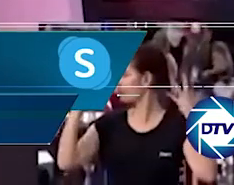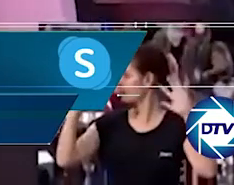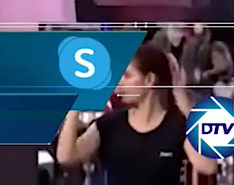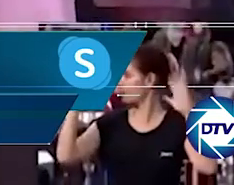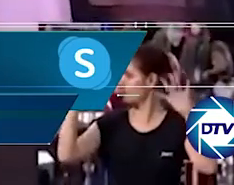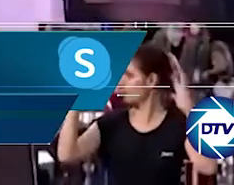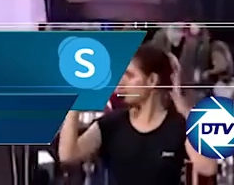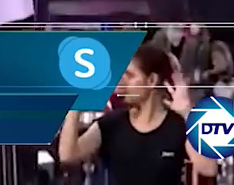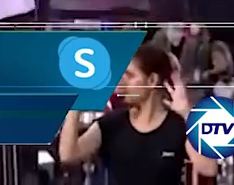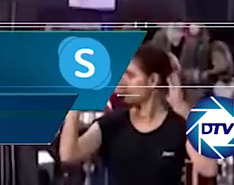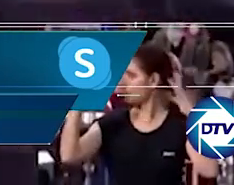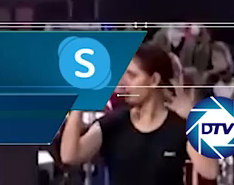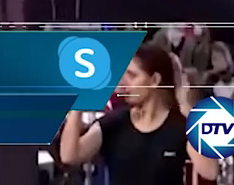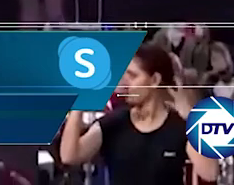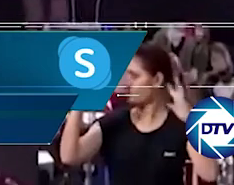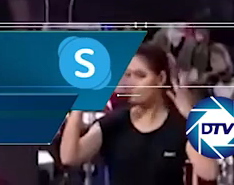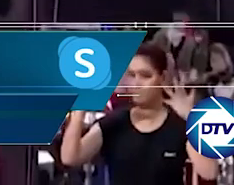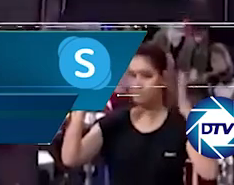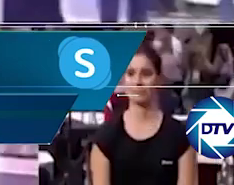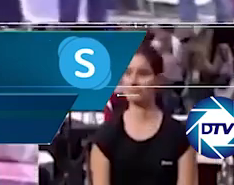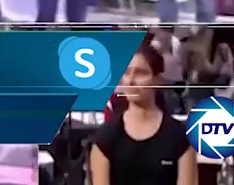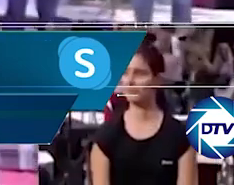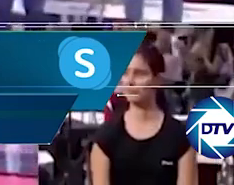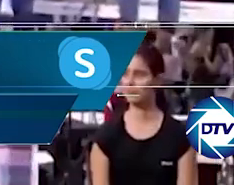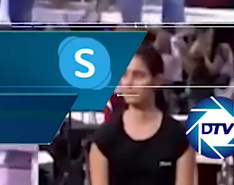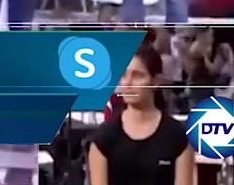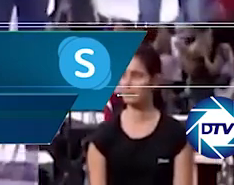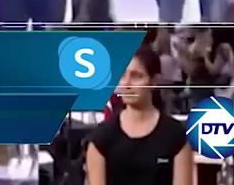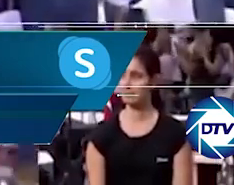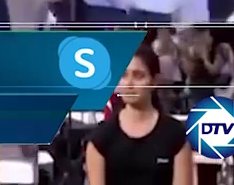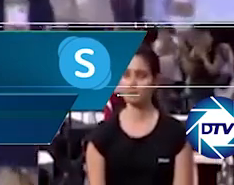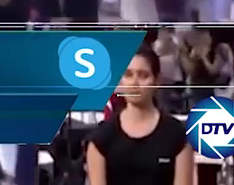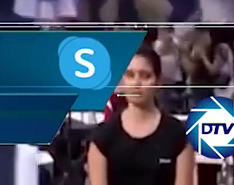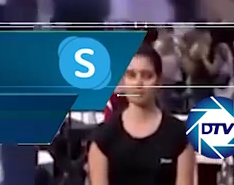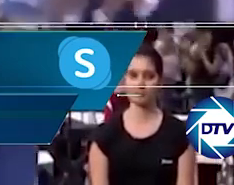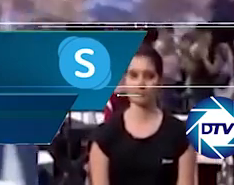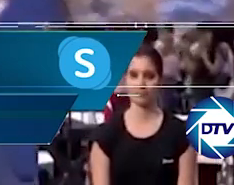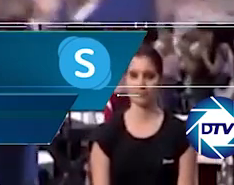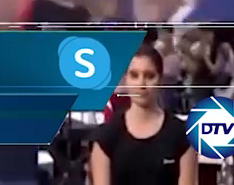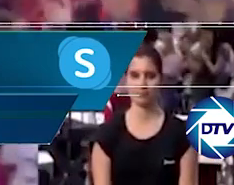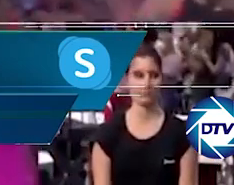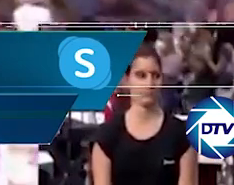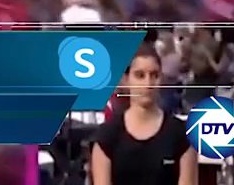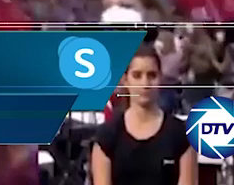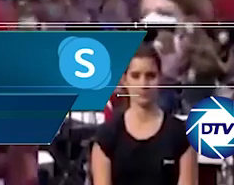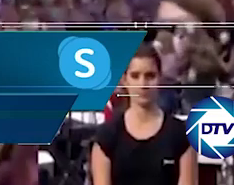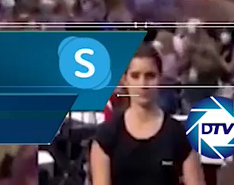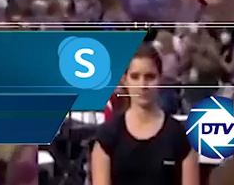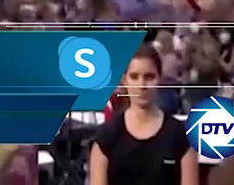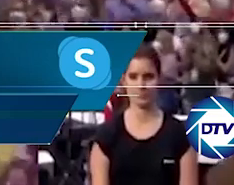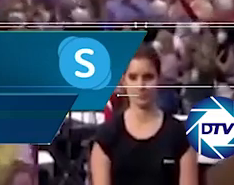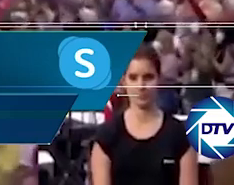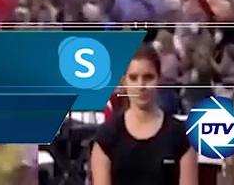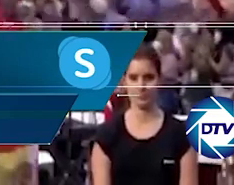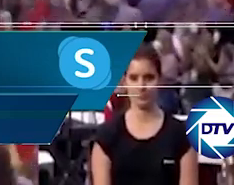algo que se pueda hacer así como así. Pero bueno, de momento, esa alusión a ese asunto pues le sirve para seguir con